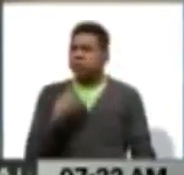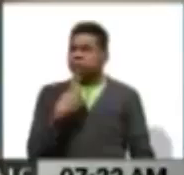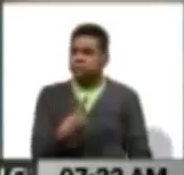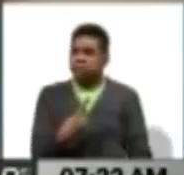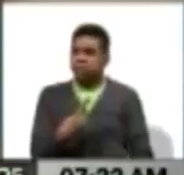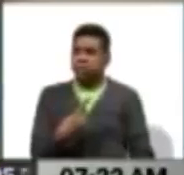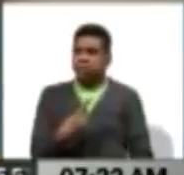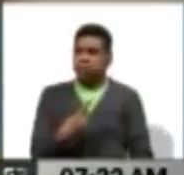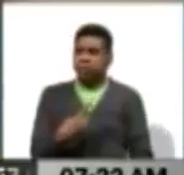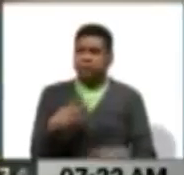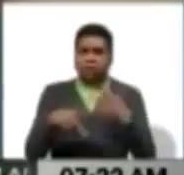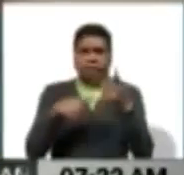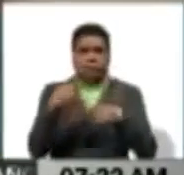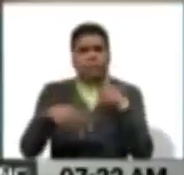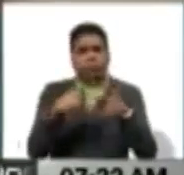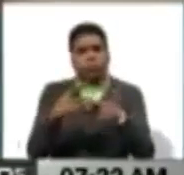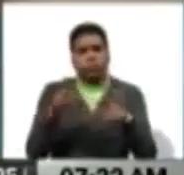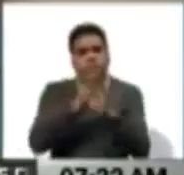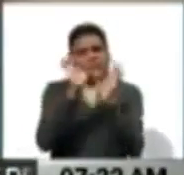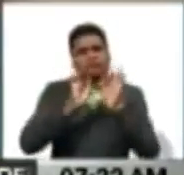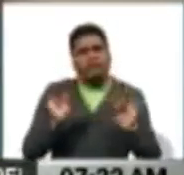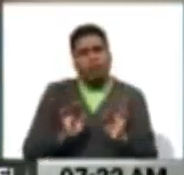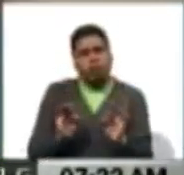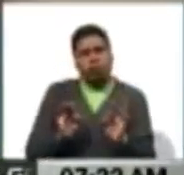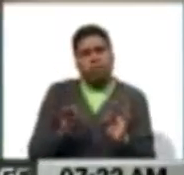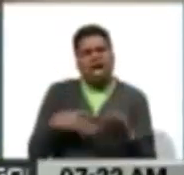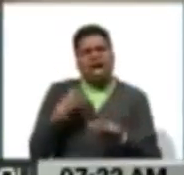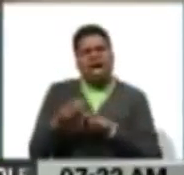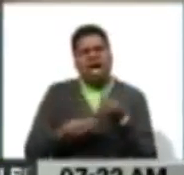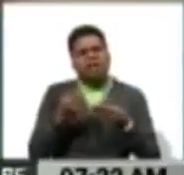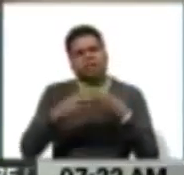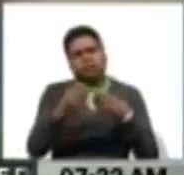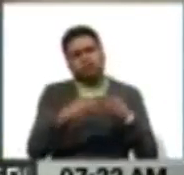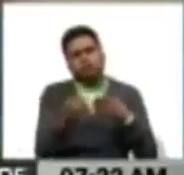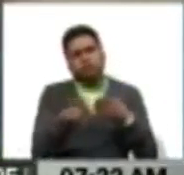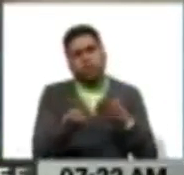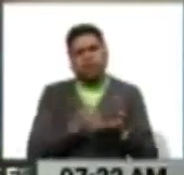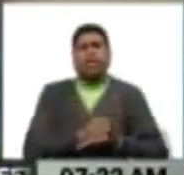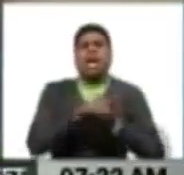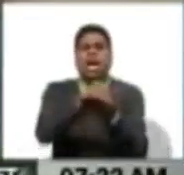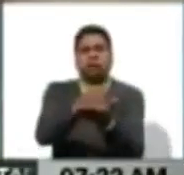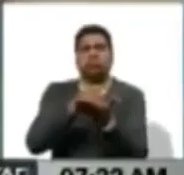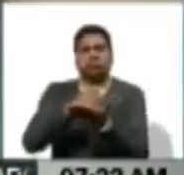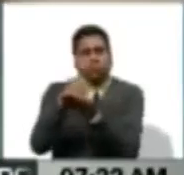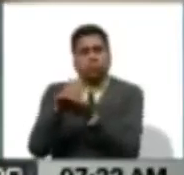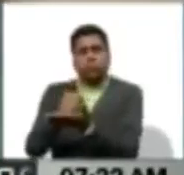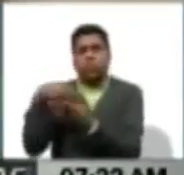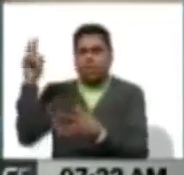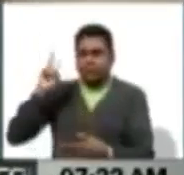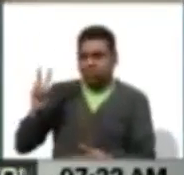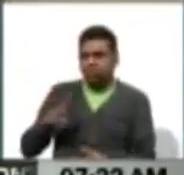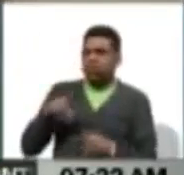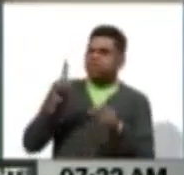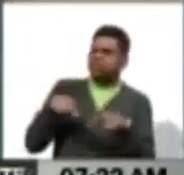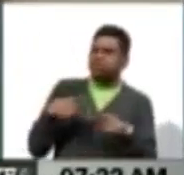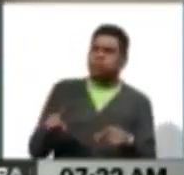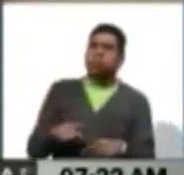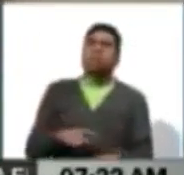que quiere producir busca la manera de hacerlo, y el que quiere ayudar al país lo busca. Entonces, si tú tienes unos